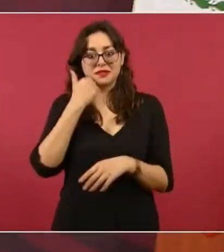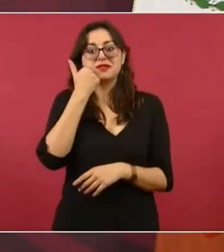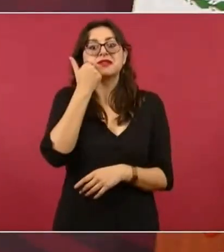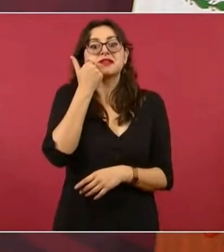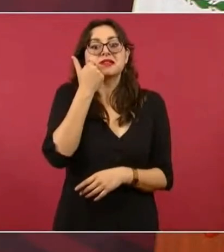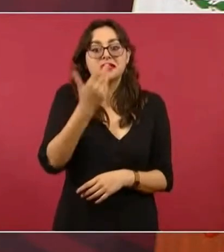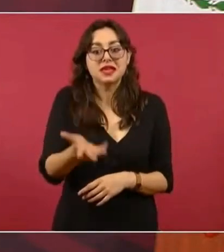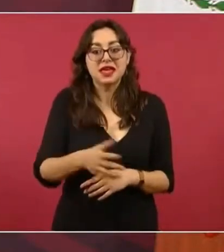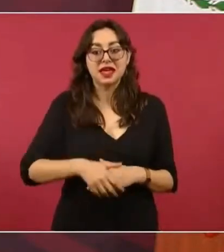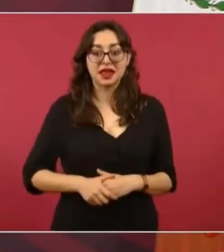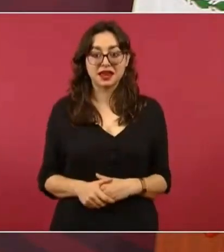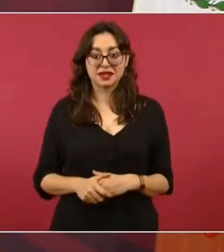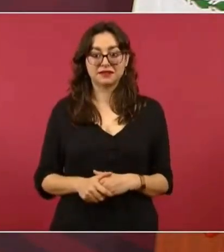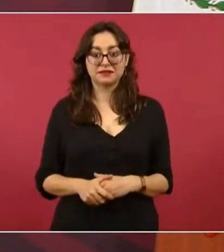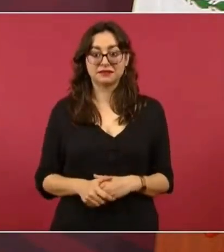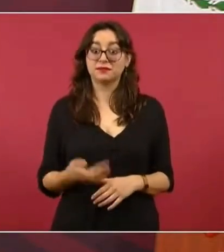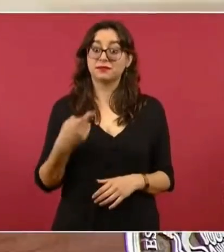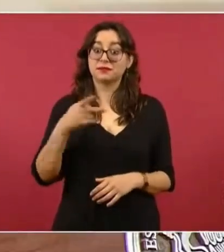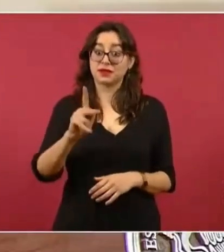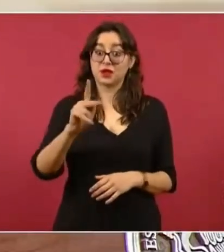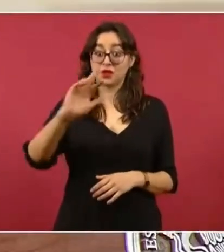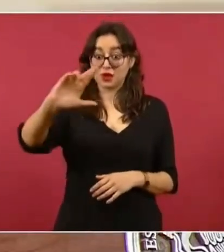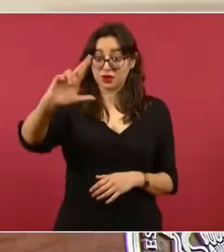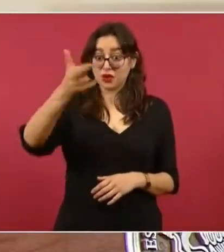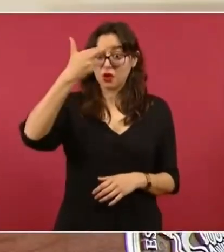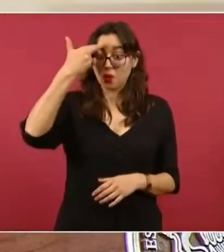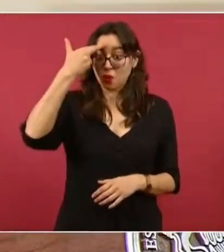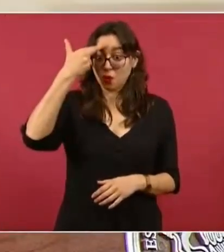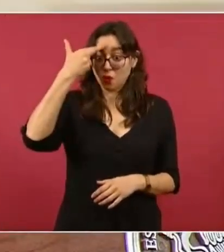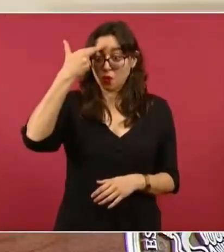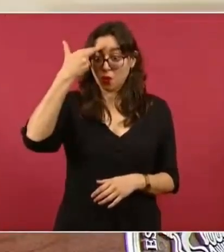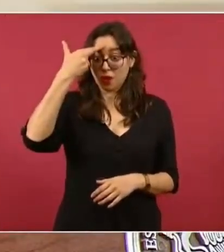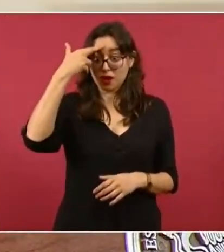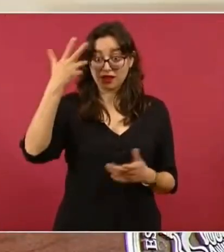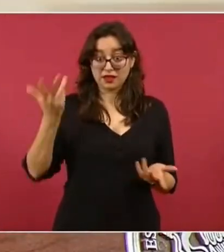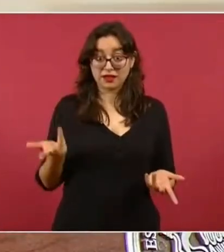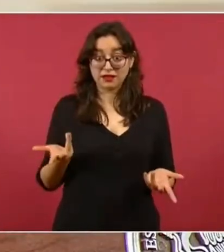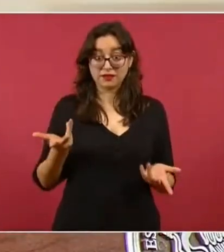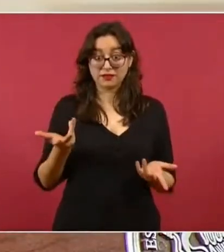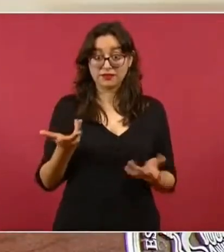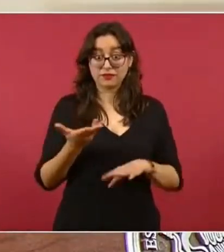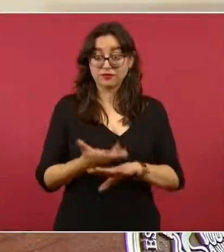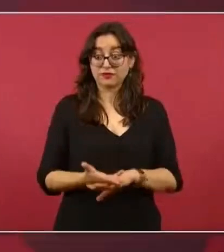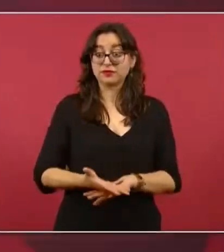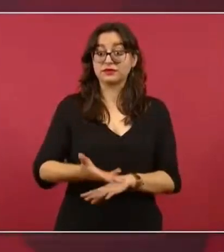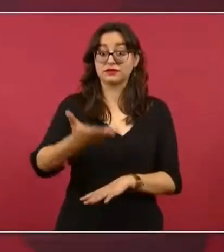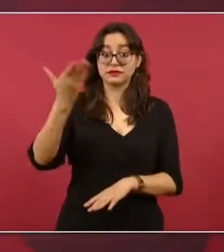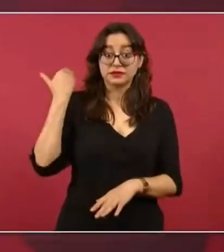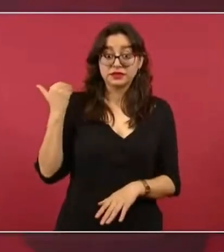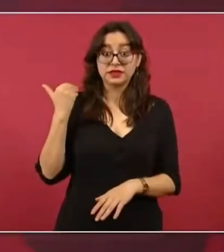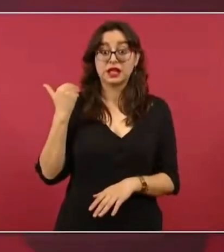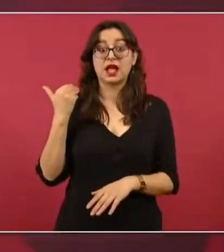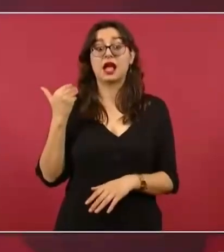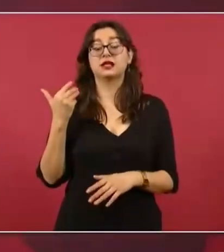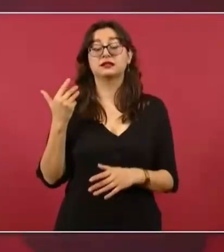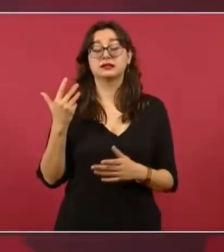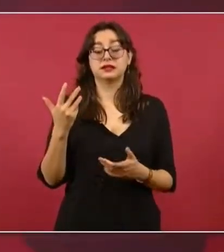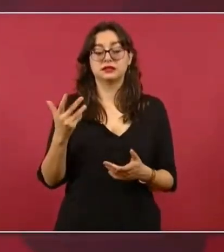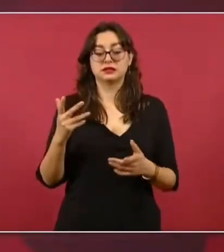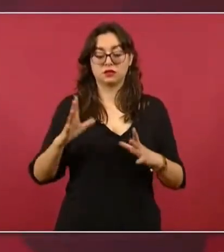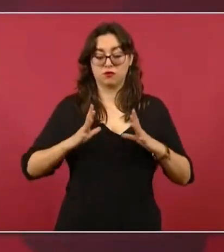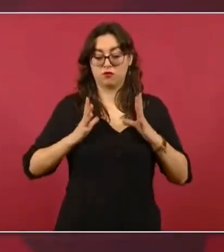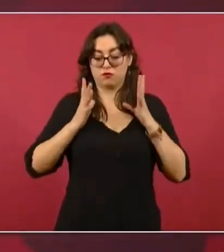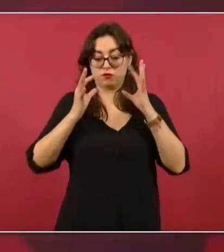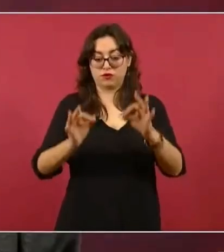que el PAN se fundó para oponerse a la política popular y patriótica del general Cárdenas,